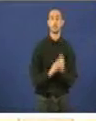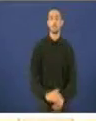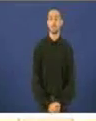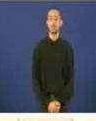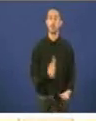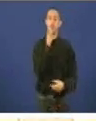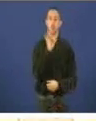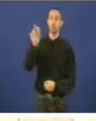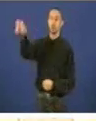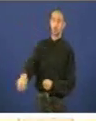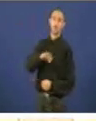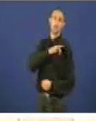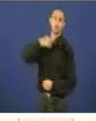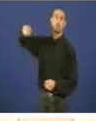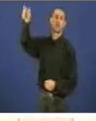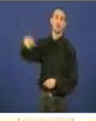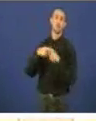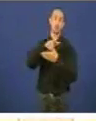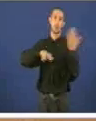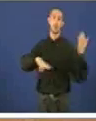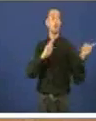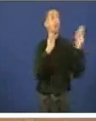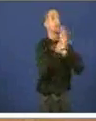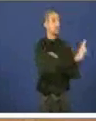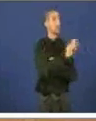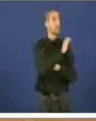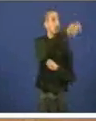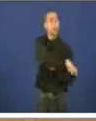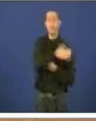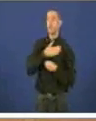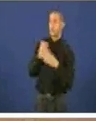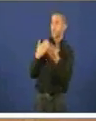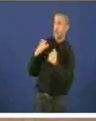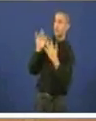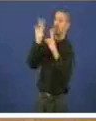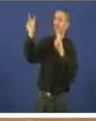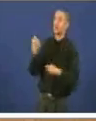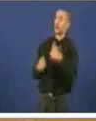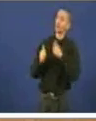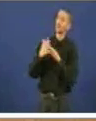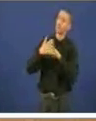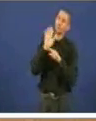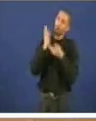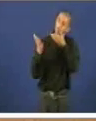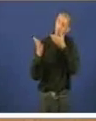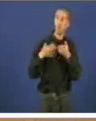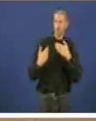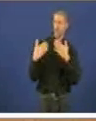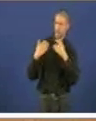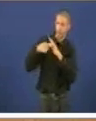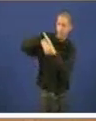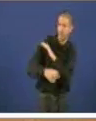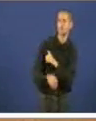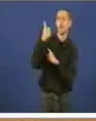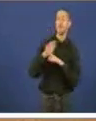Ten a palabra o presidente da Xunta. Sí, señoría, si vostede quere falar algún curso eólico, podemos falar, pero supoño que